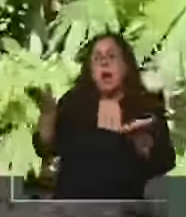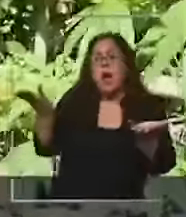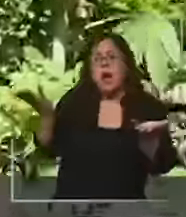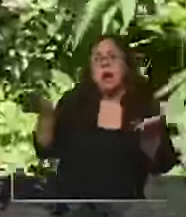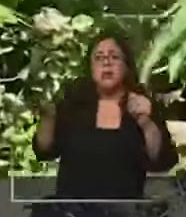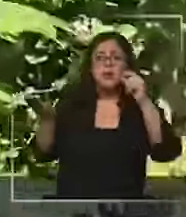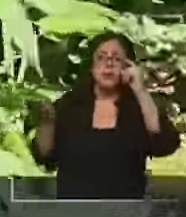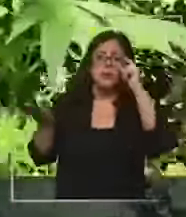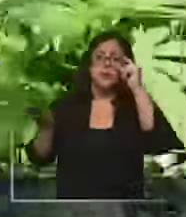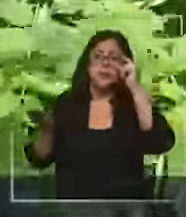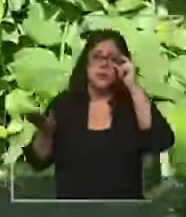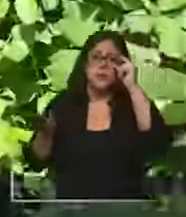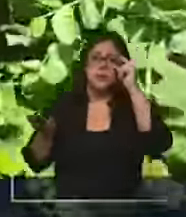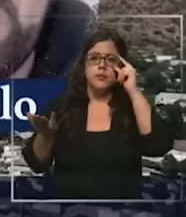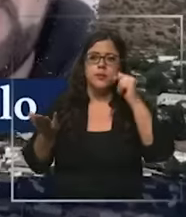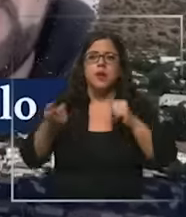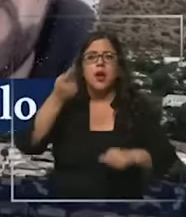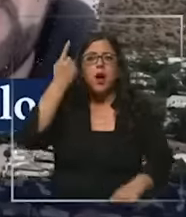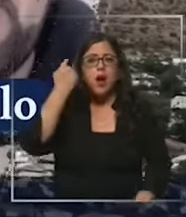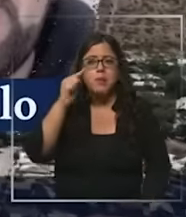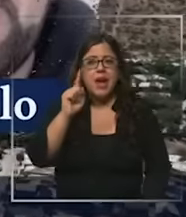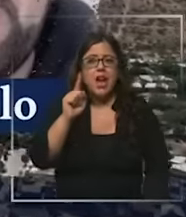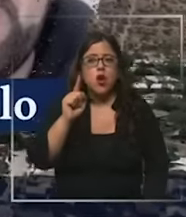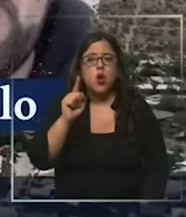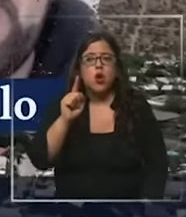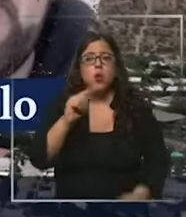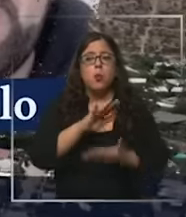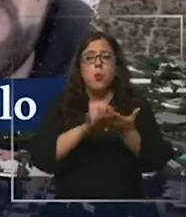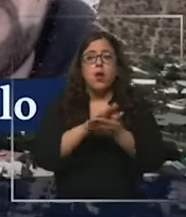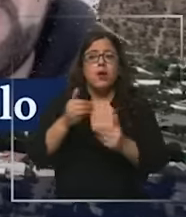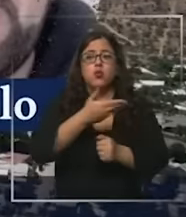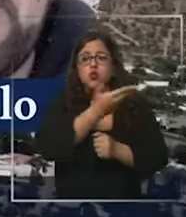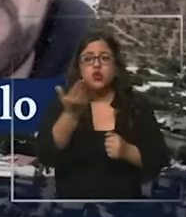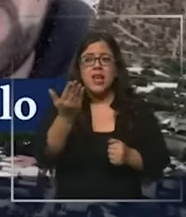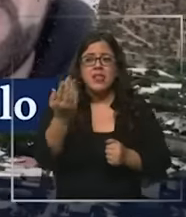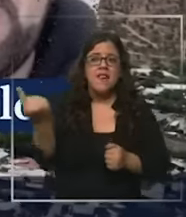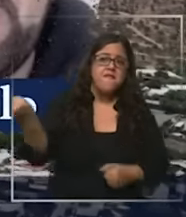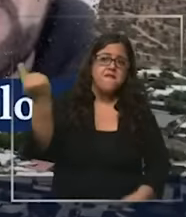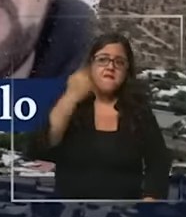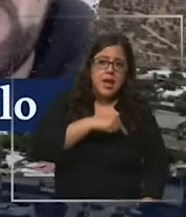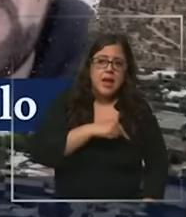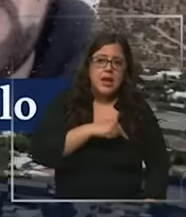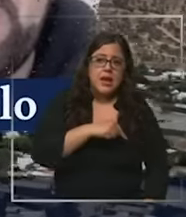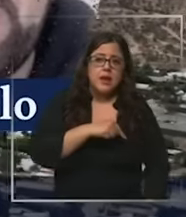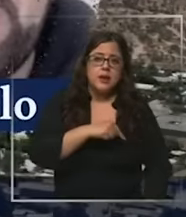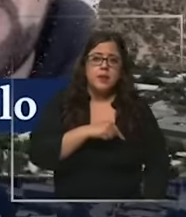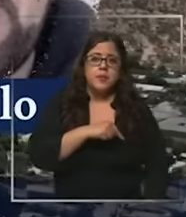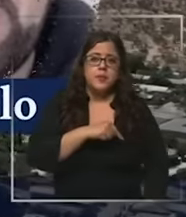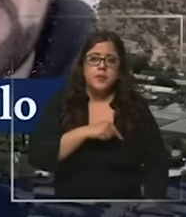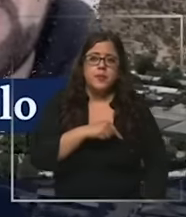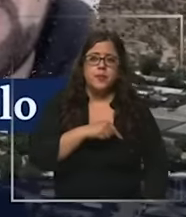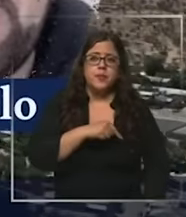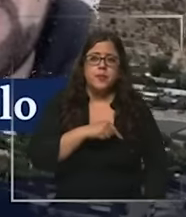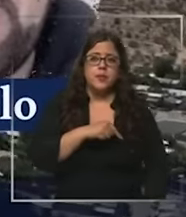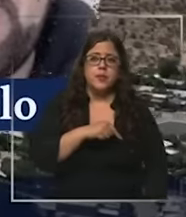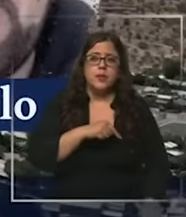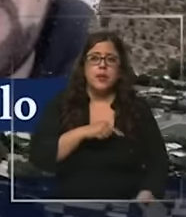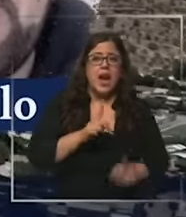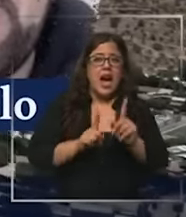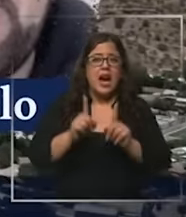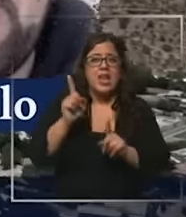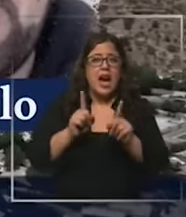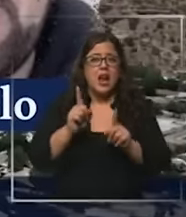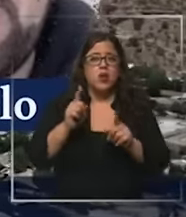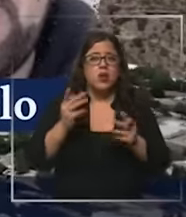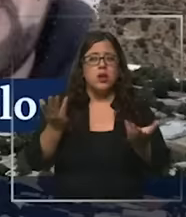Yo... Pero, ¿sí? Decir, si ustedes se vienen, el día que se vienen, ¿queda alguna